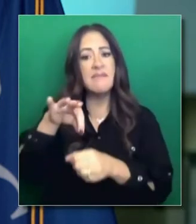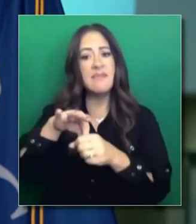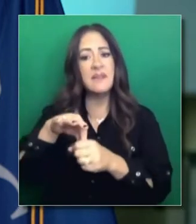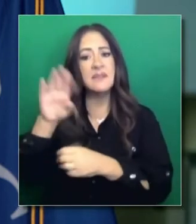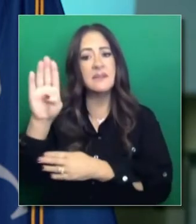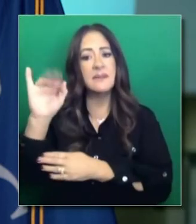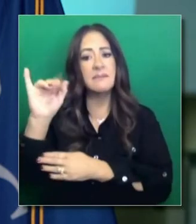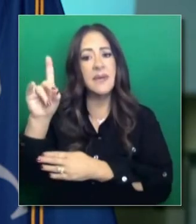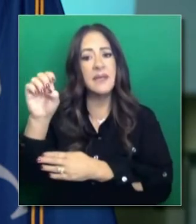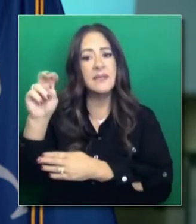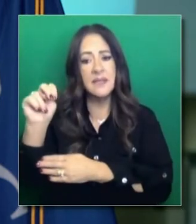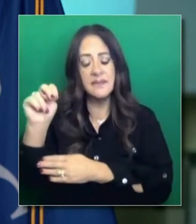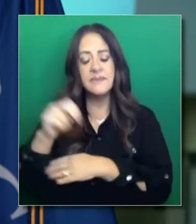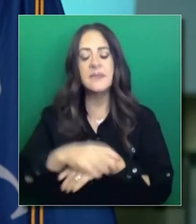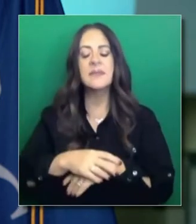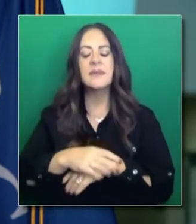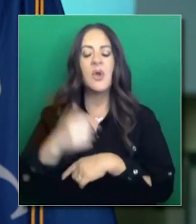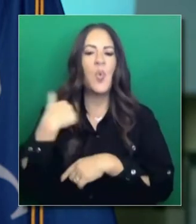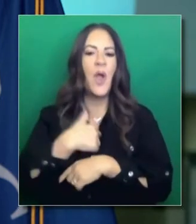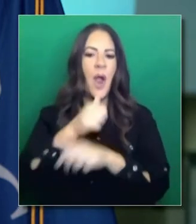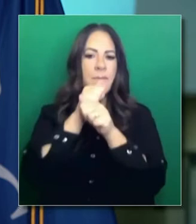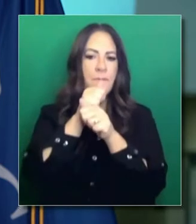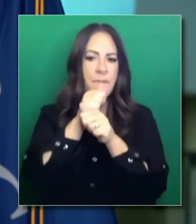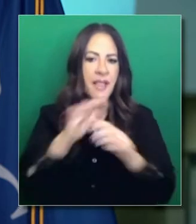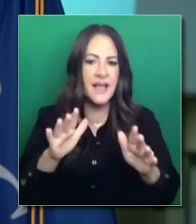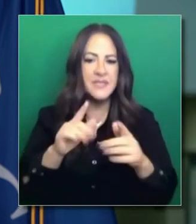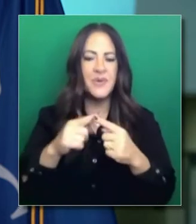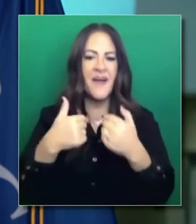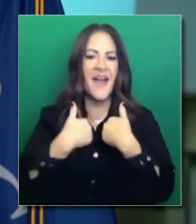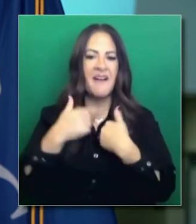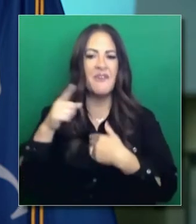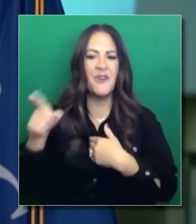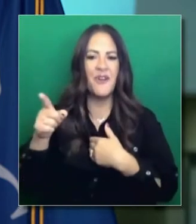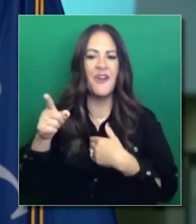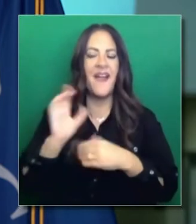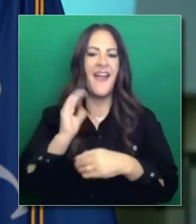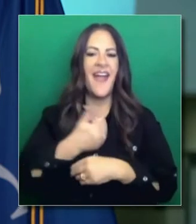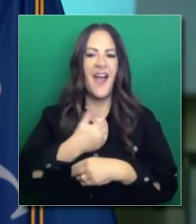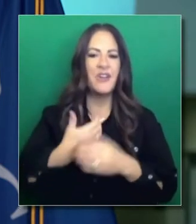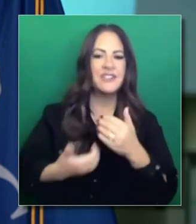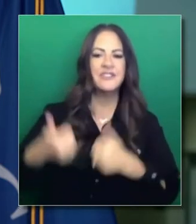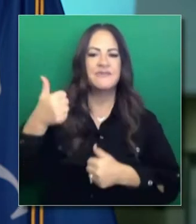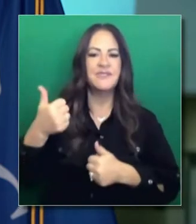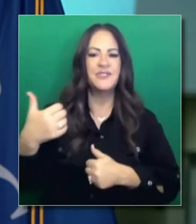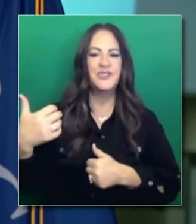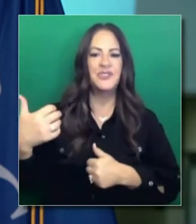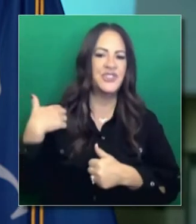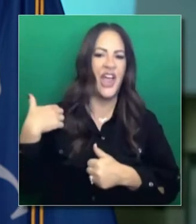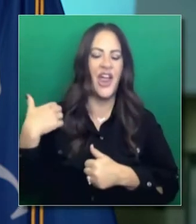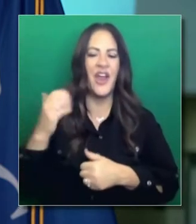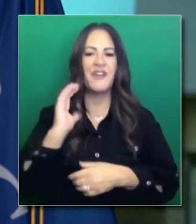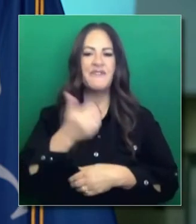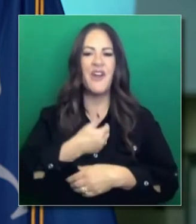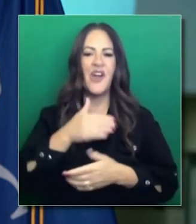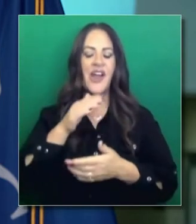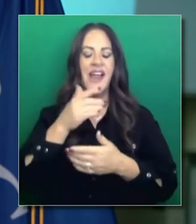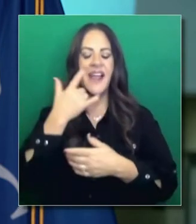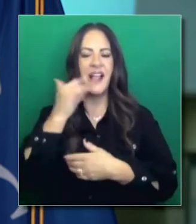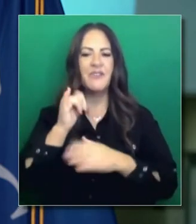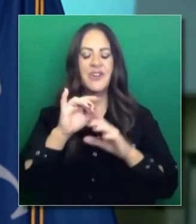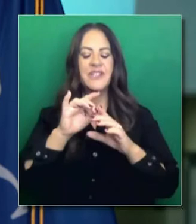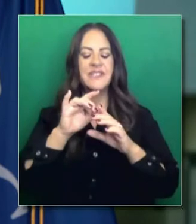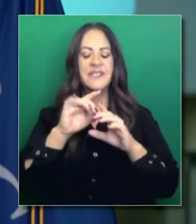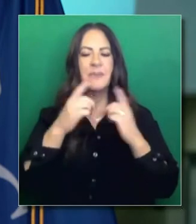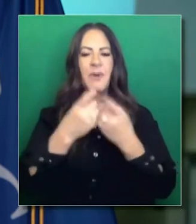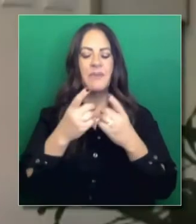del presidente electo sobre muchos de estos esfuerzos. Así que estamos benditos de tenerla aquí en nuestro grupo de trabajo en